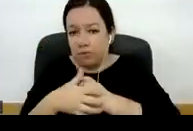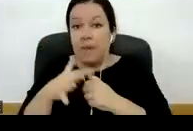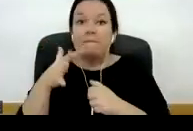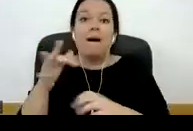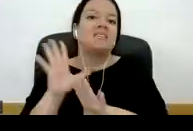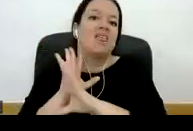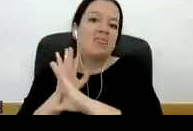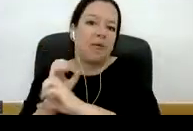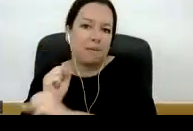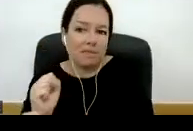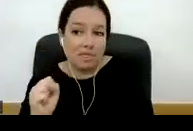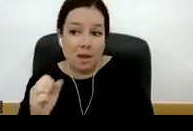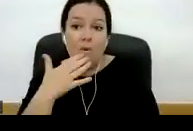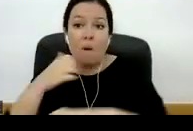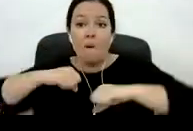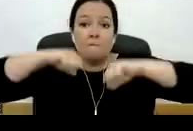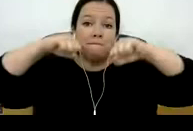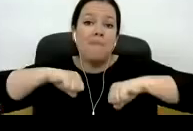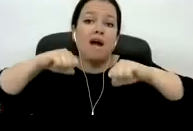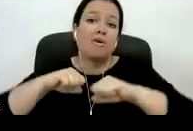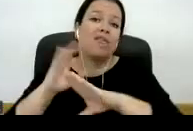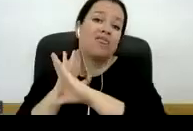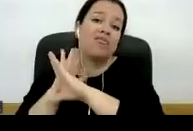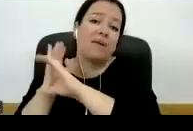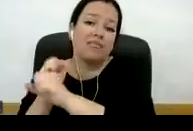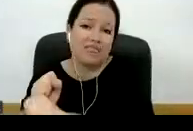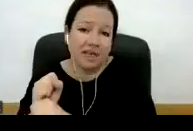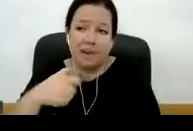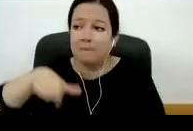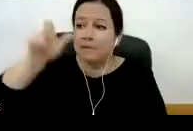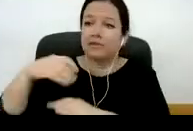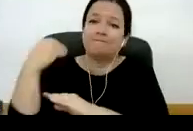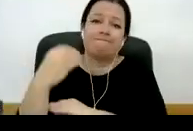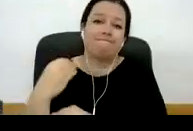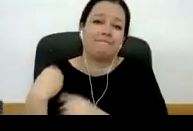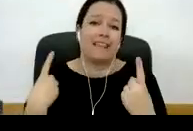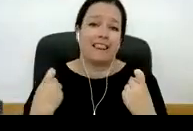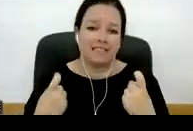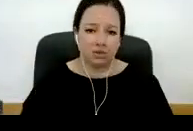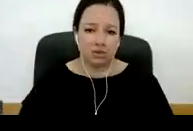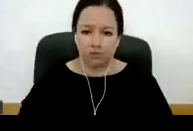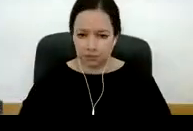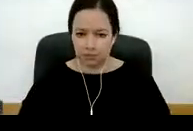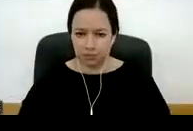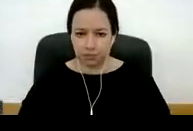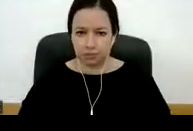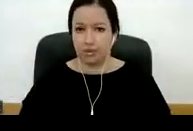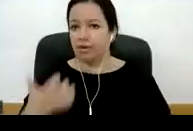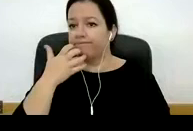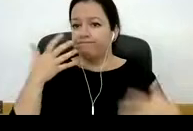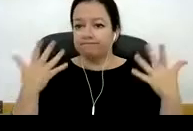dependencia, evidentemente, cuanto mayores somos, más dependientes somos de las personas que nos rodean, ¿no?